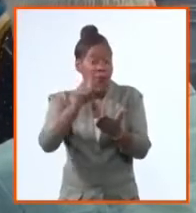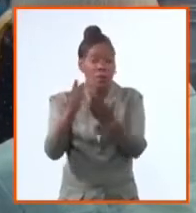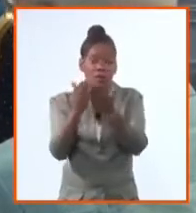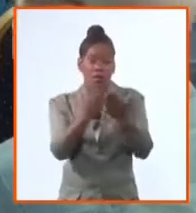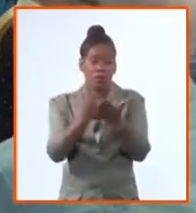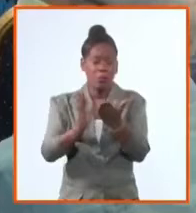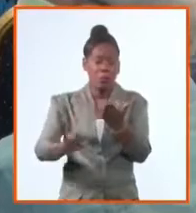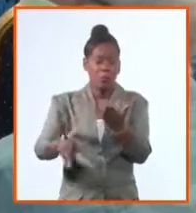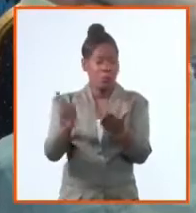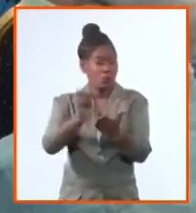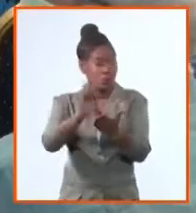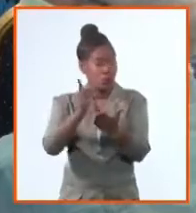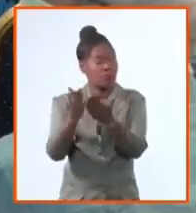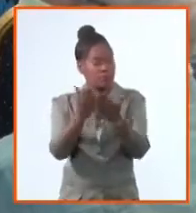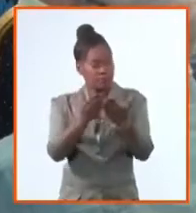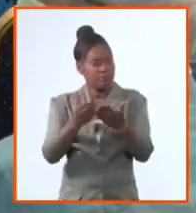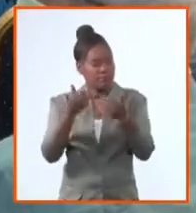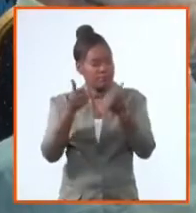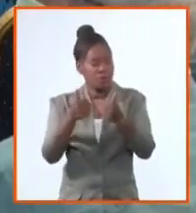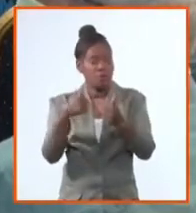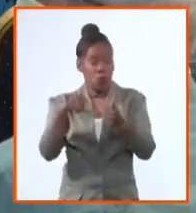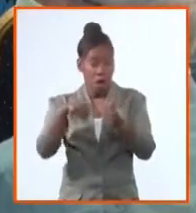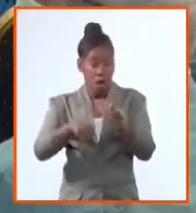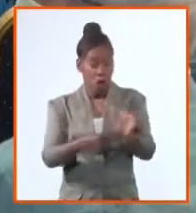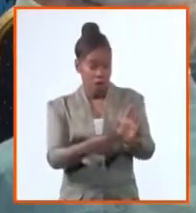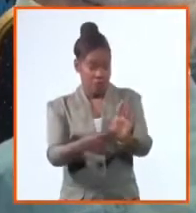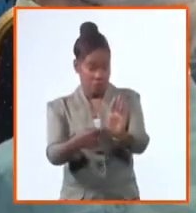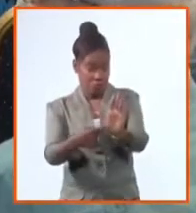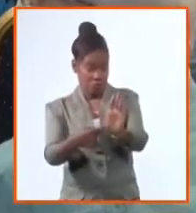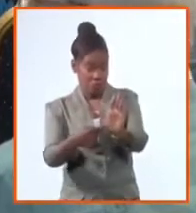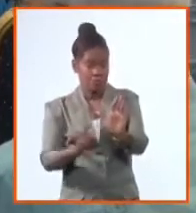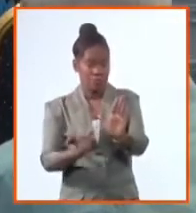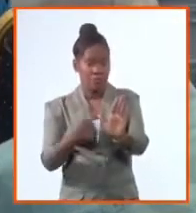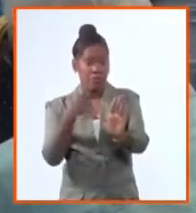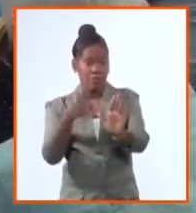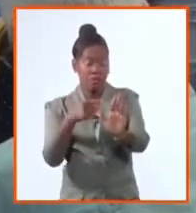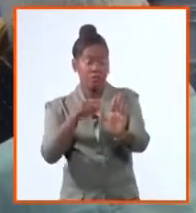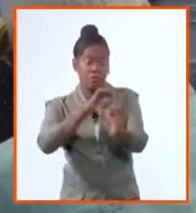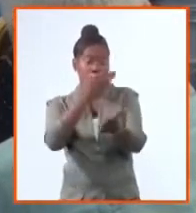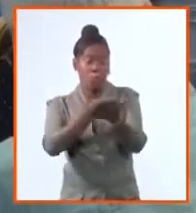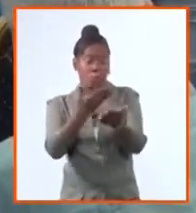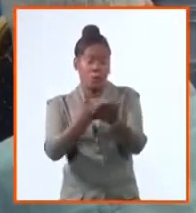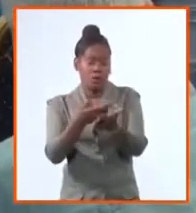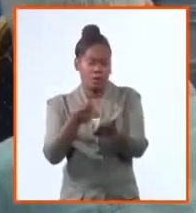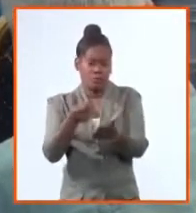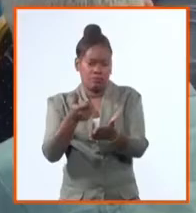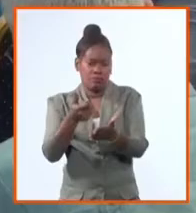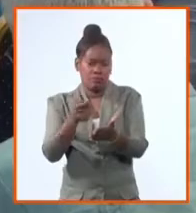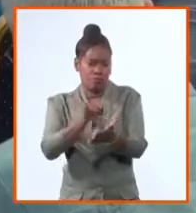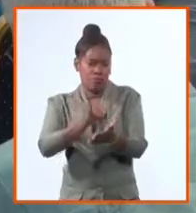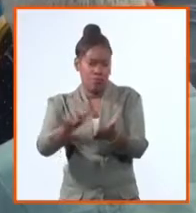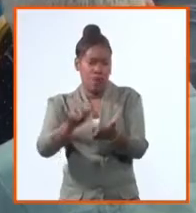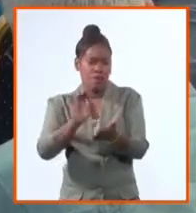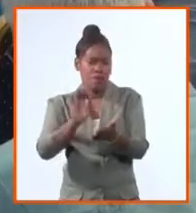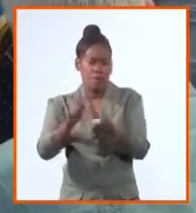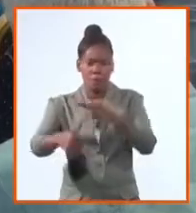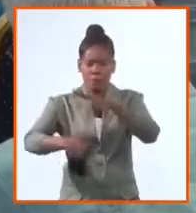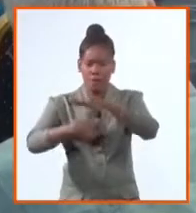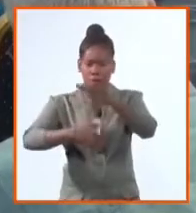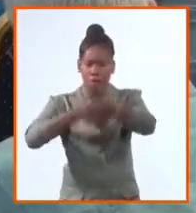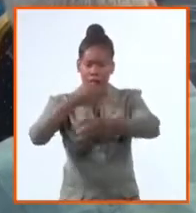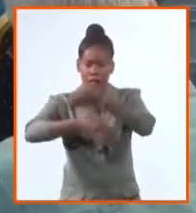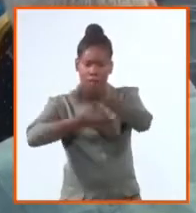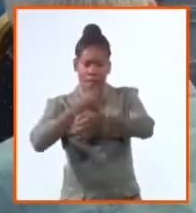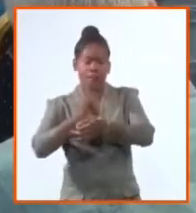Entonces, quiero poner sobre la mesa una propuesta parecida a la que hizo el presidente hace un